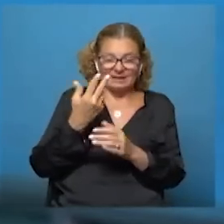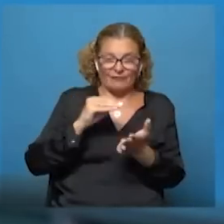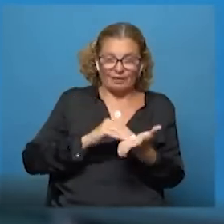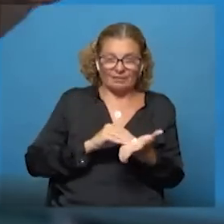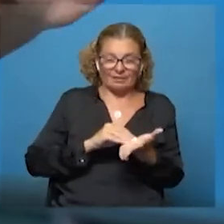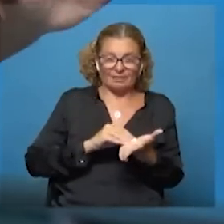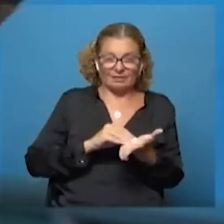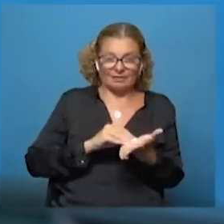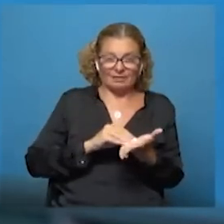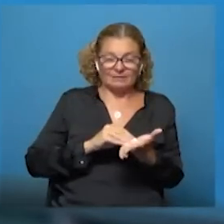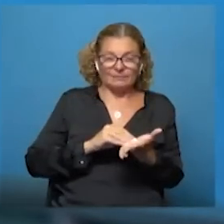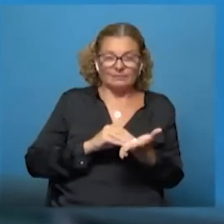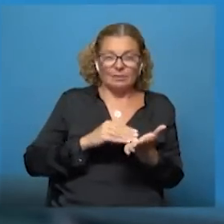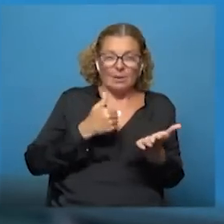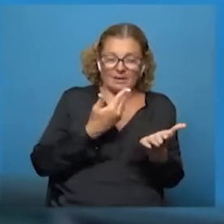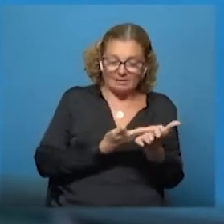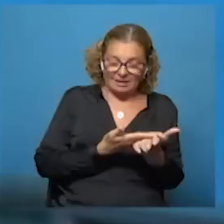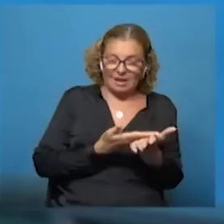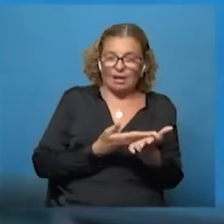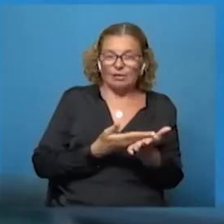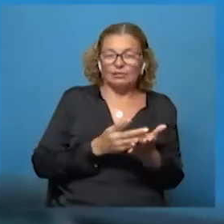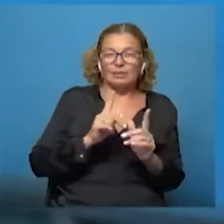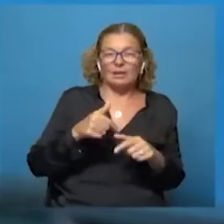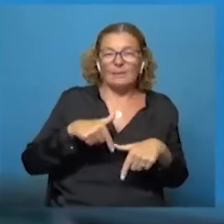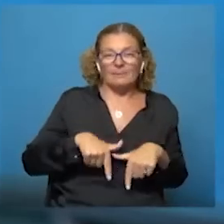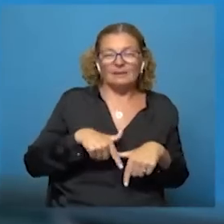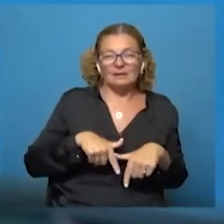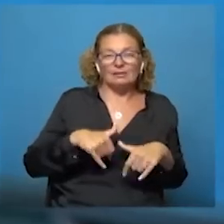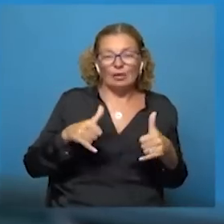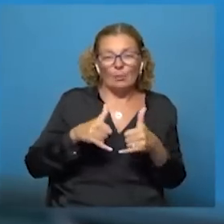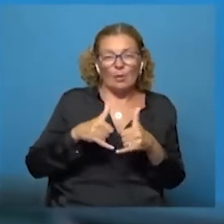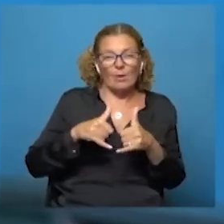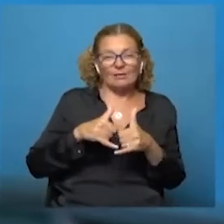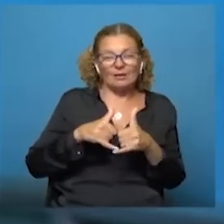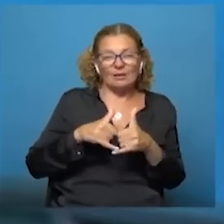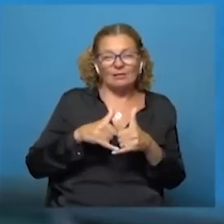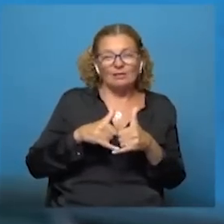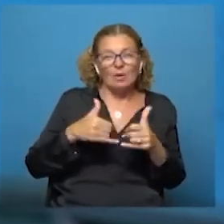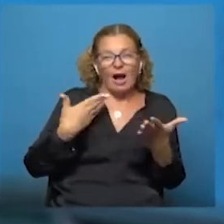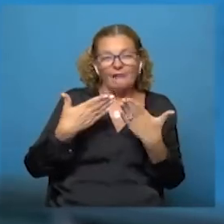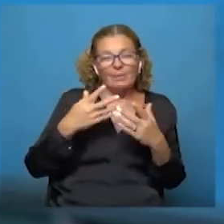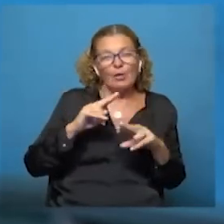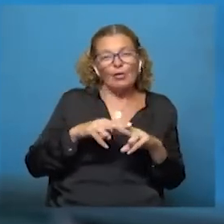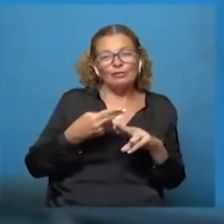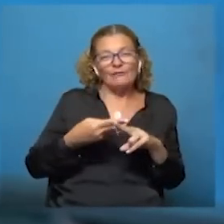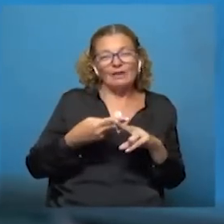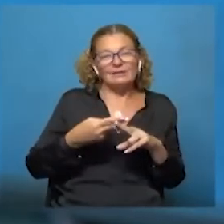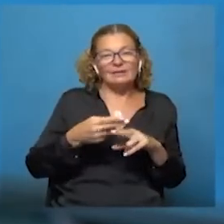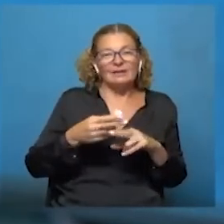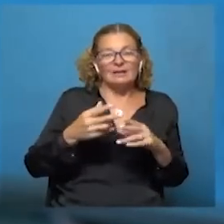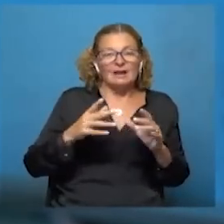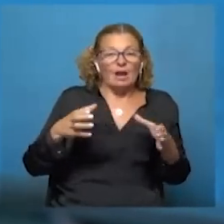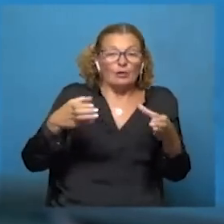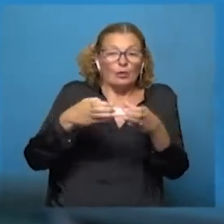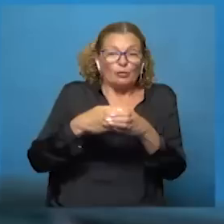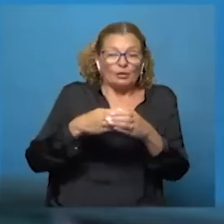a un asesor se lo había planteado al propio ministro vía WhatsApp después lo recompensamos este y en las